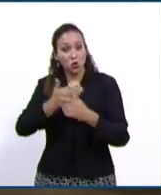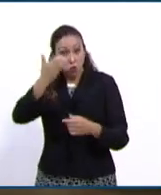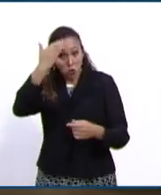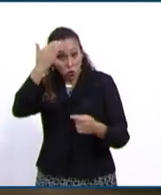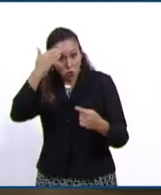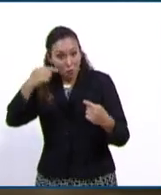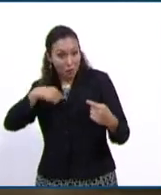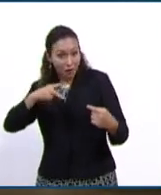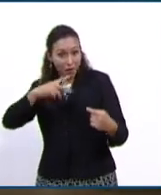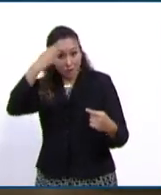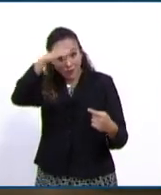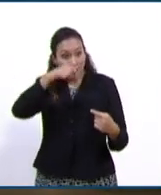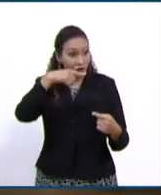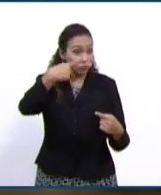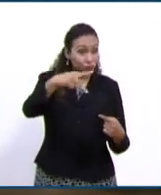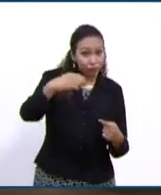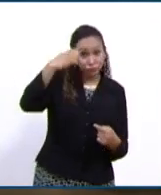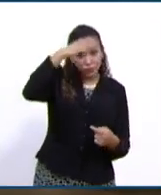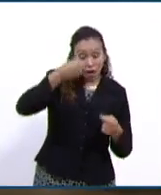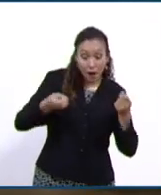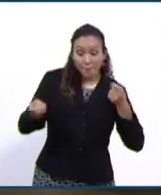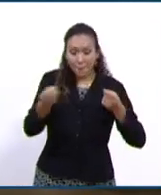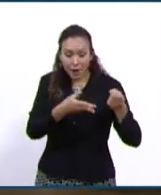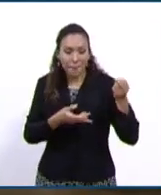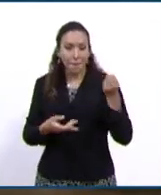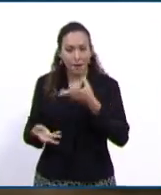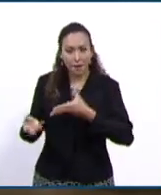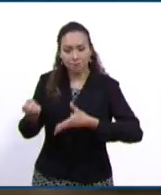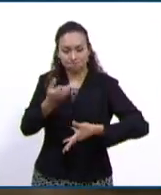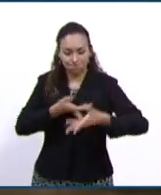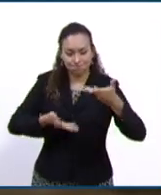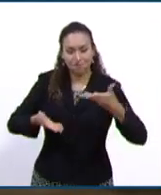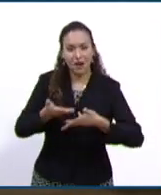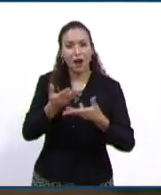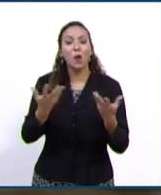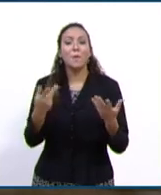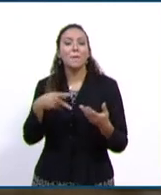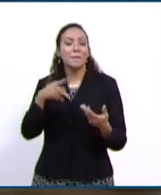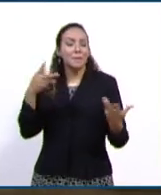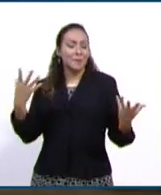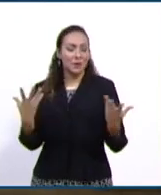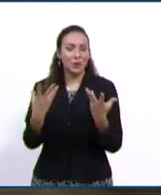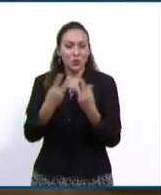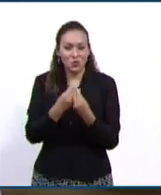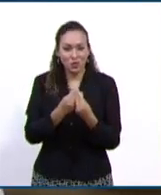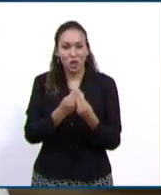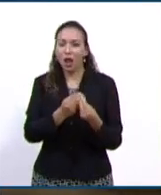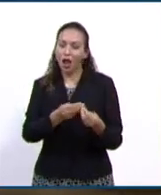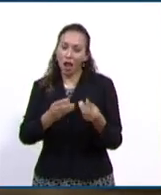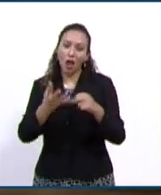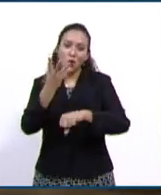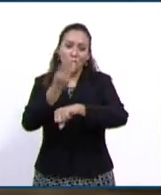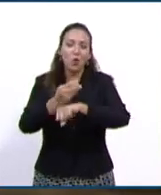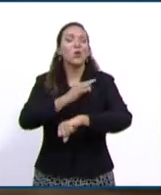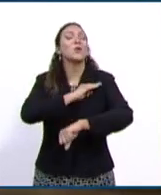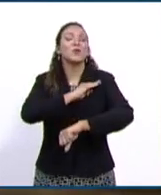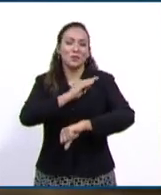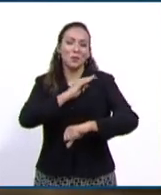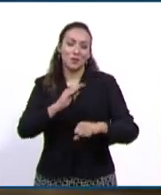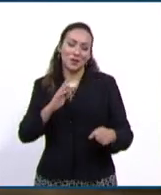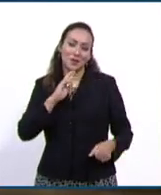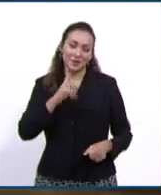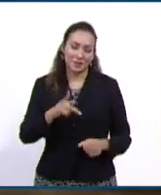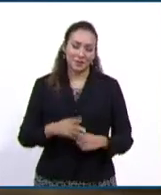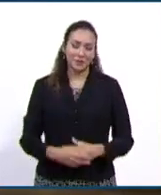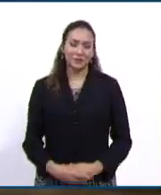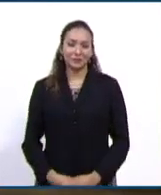y experiencias y unirnos en la búsqueda de soluciones conjuntas a los desafíos que